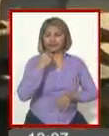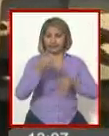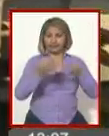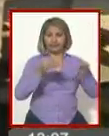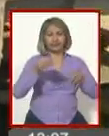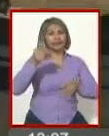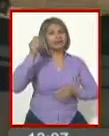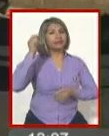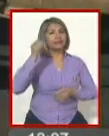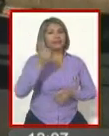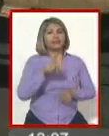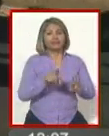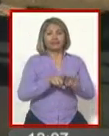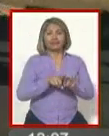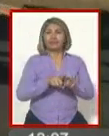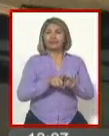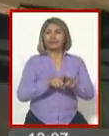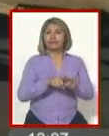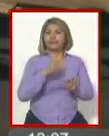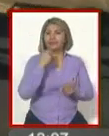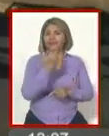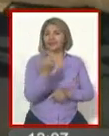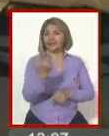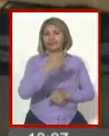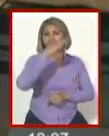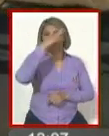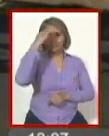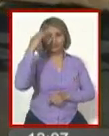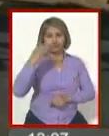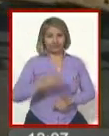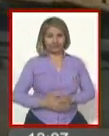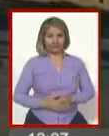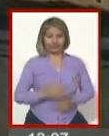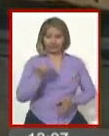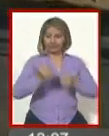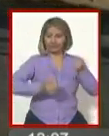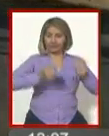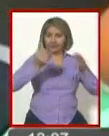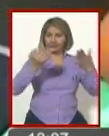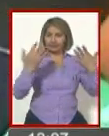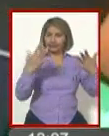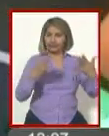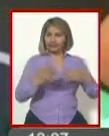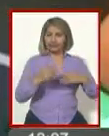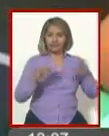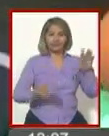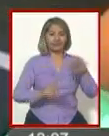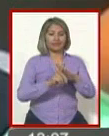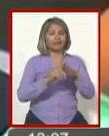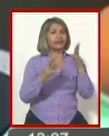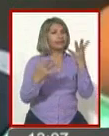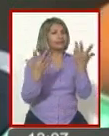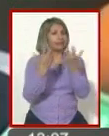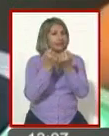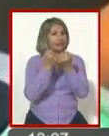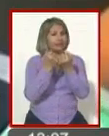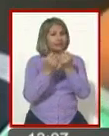versiones de los testigos, los mismos estarían bajo influencia alcohólica. El conductor, una vez suscitado el hecho del